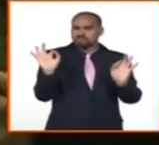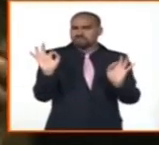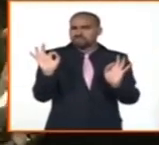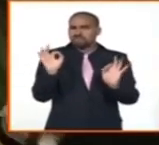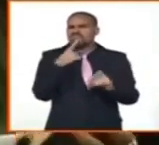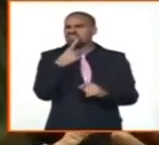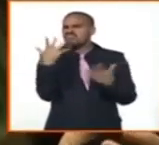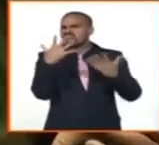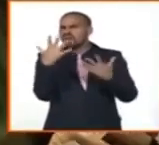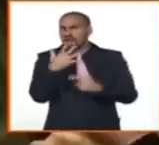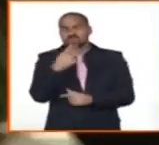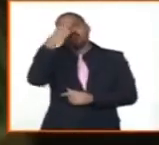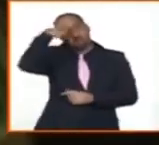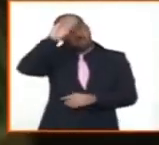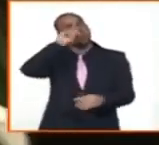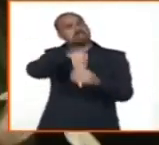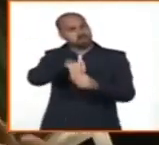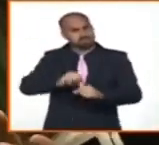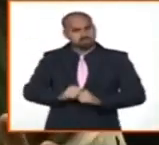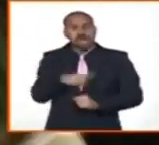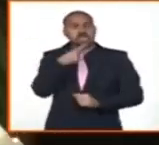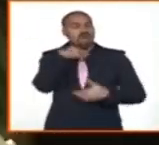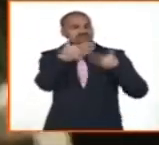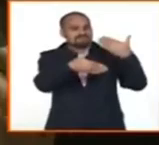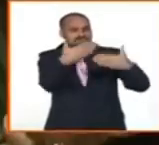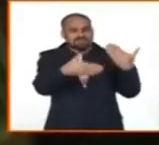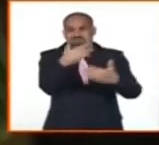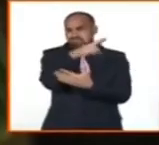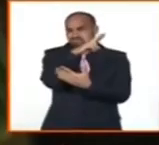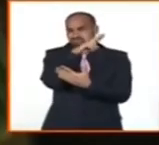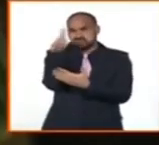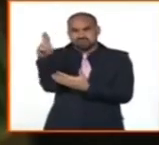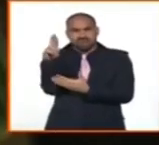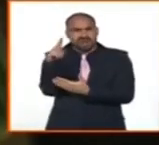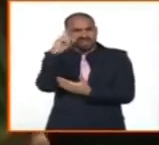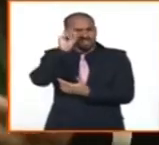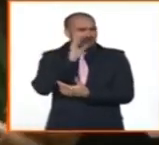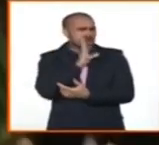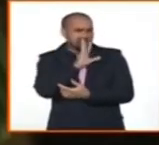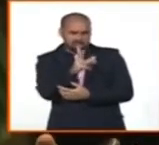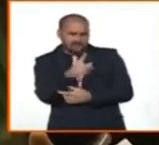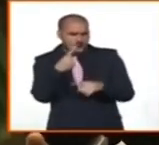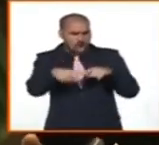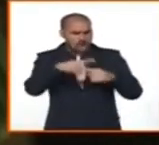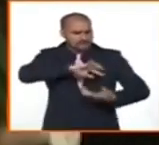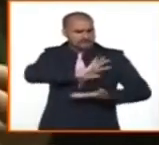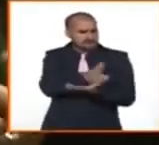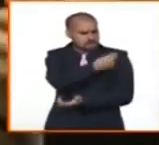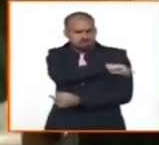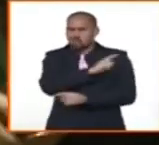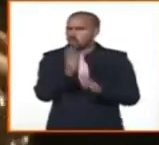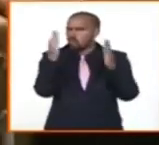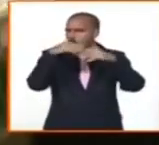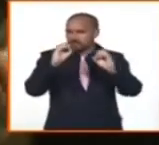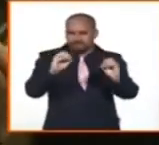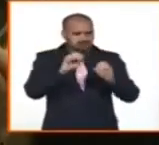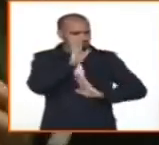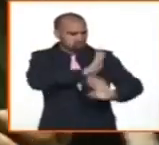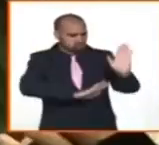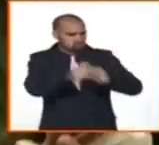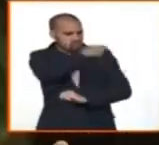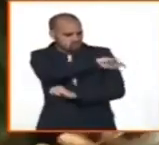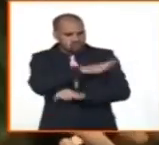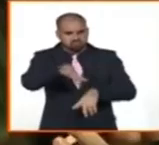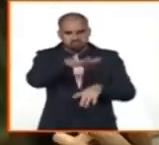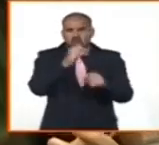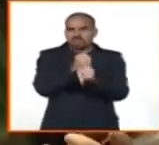proceso limpio, una revolución que no ha hecho injusticias, hablan de Cuba, pero es que nos, y todos dicen,